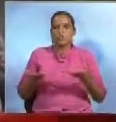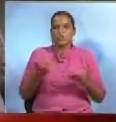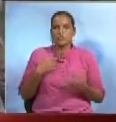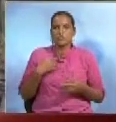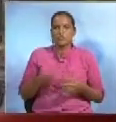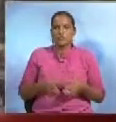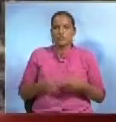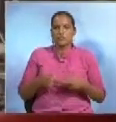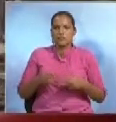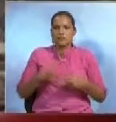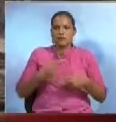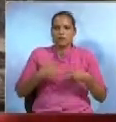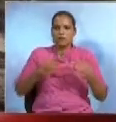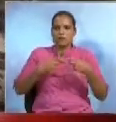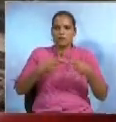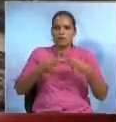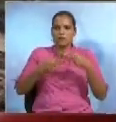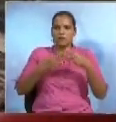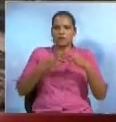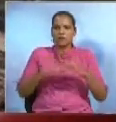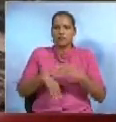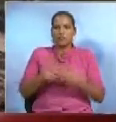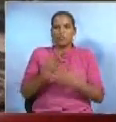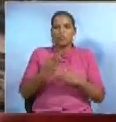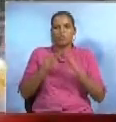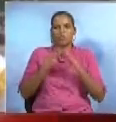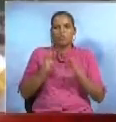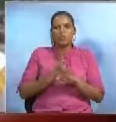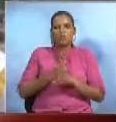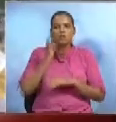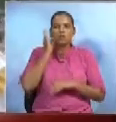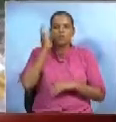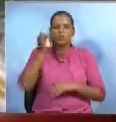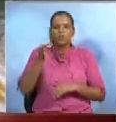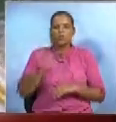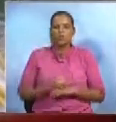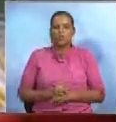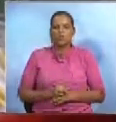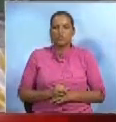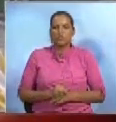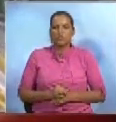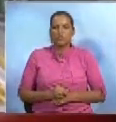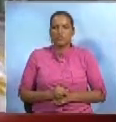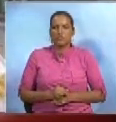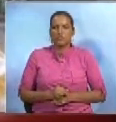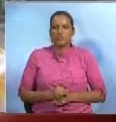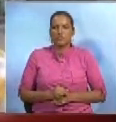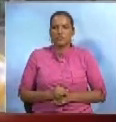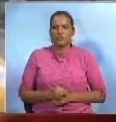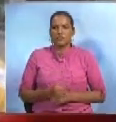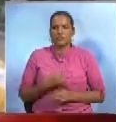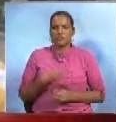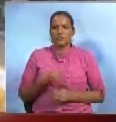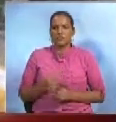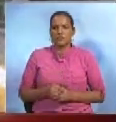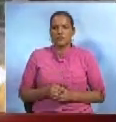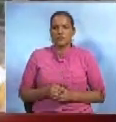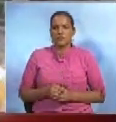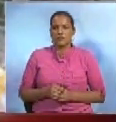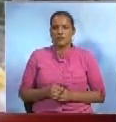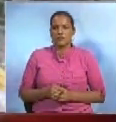el primer bloque para una nueva vivienda algún día. Como ustedes vieron, los palos de Guayacán,